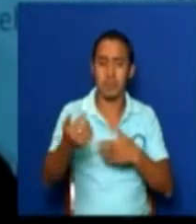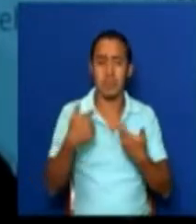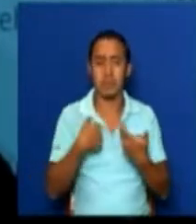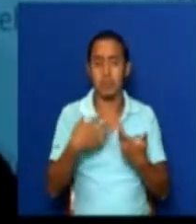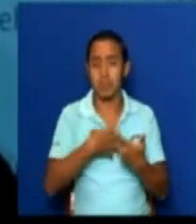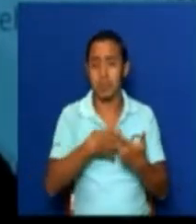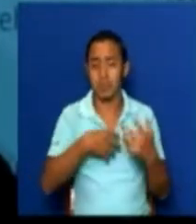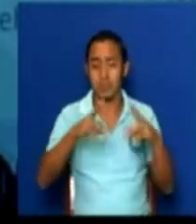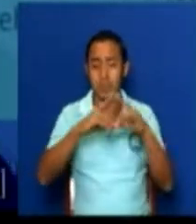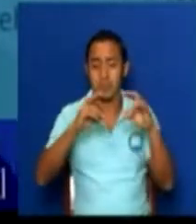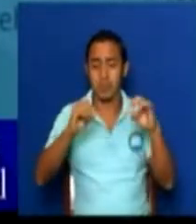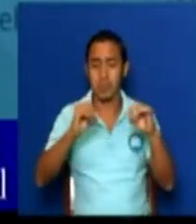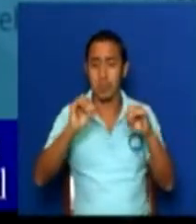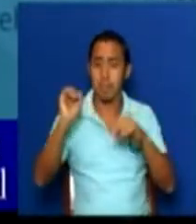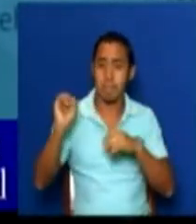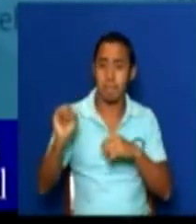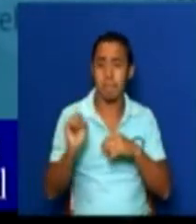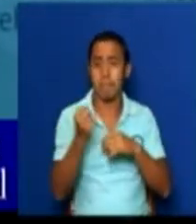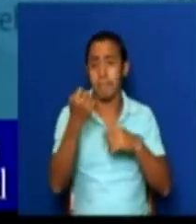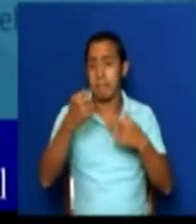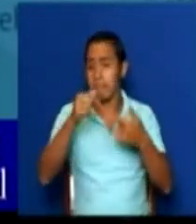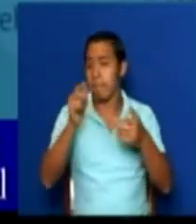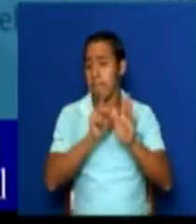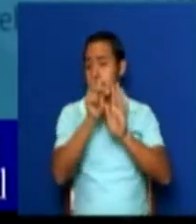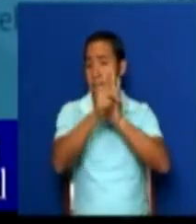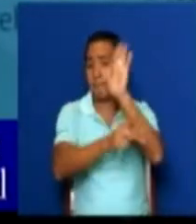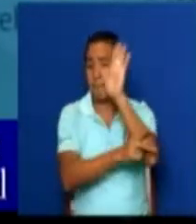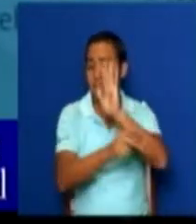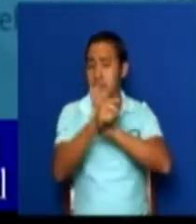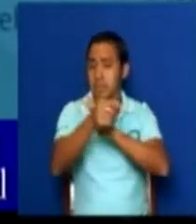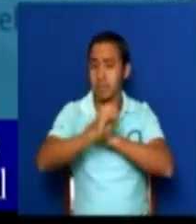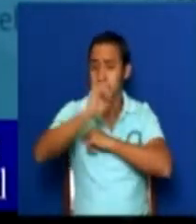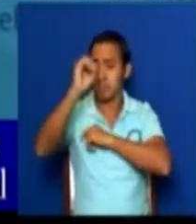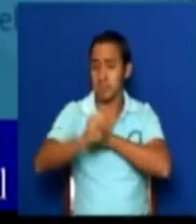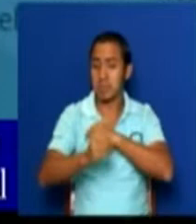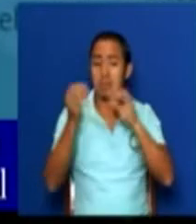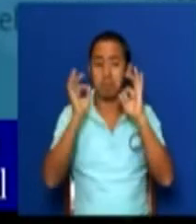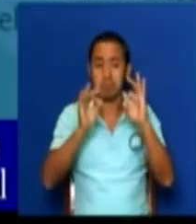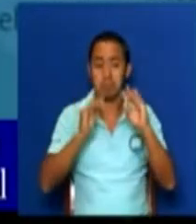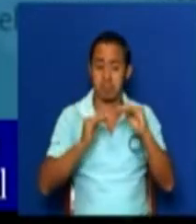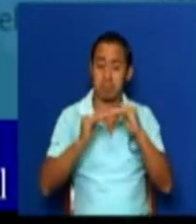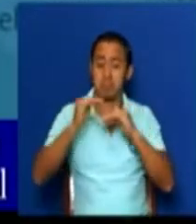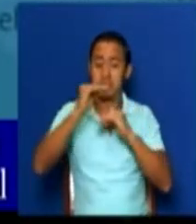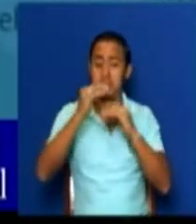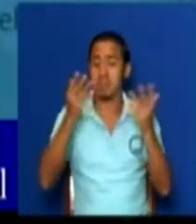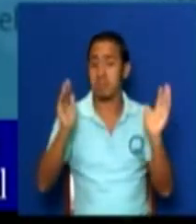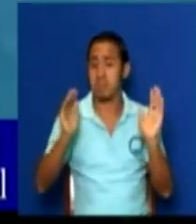posicionada a Nicaragua como uno de los países más altos con índices de equidad de género en el mundo.